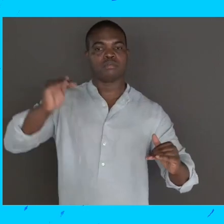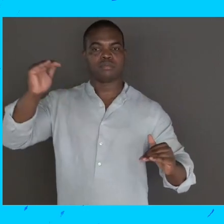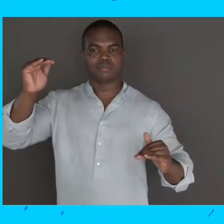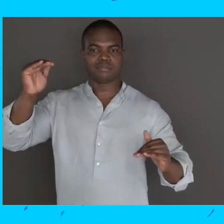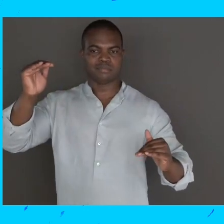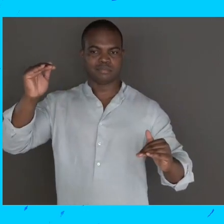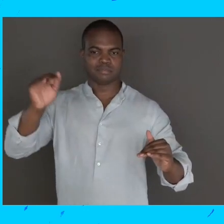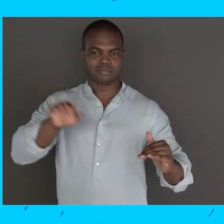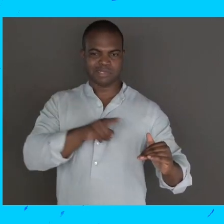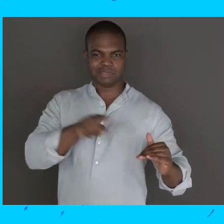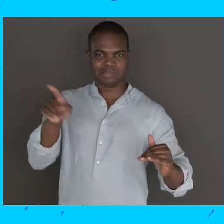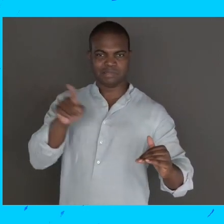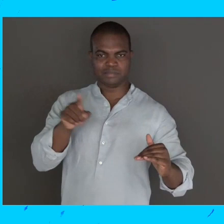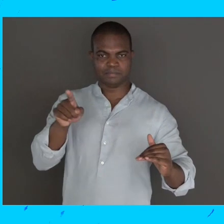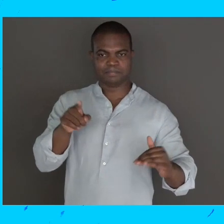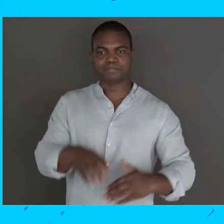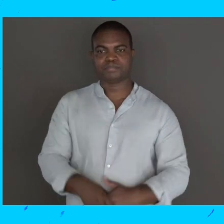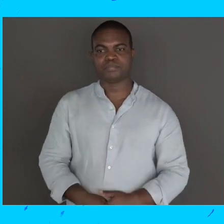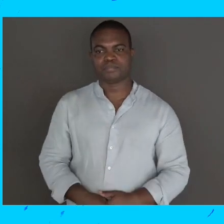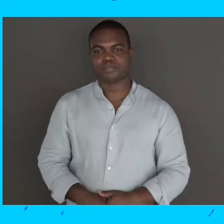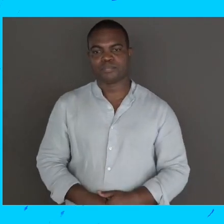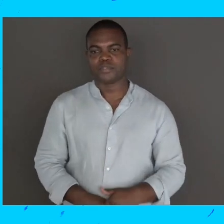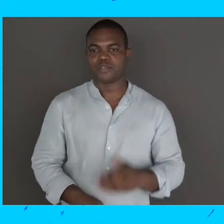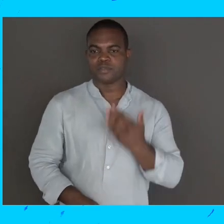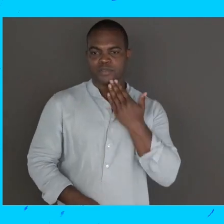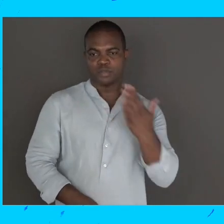y los ambientes de aprendizaje